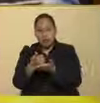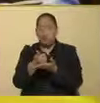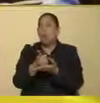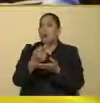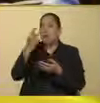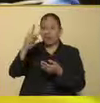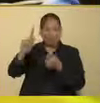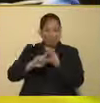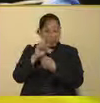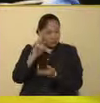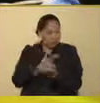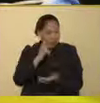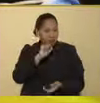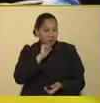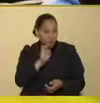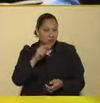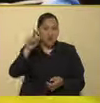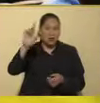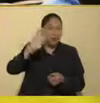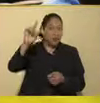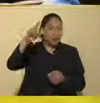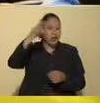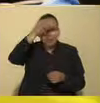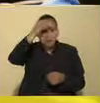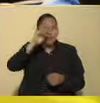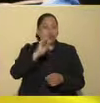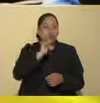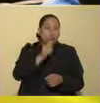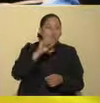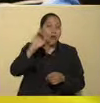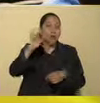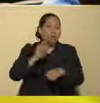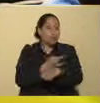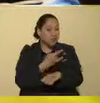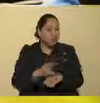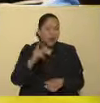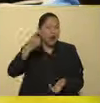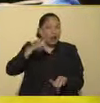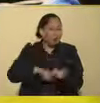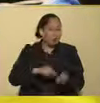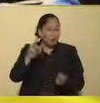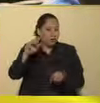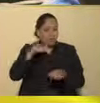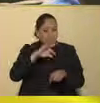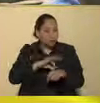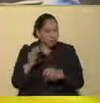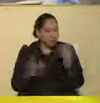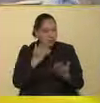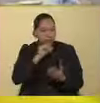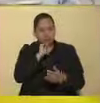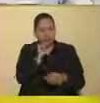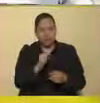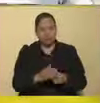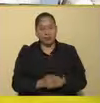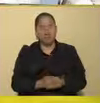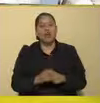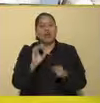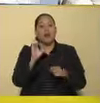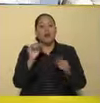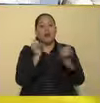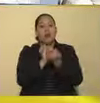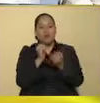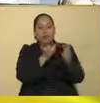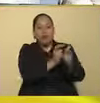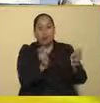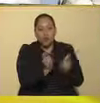conflicto mayor por no estar bien entrenado o no estar ni siquiera entrenado como cirujano plástico. Y de estos grupos de